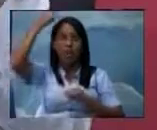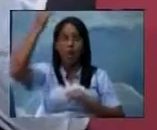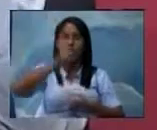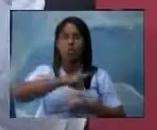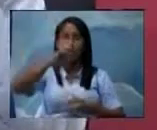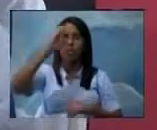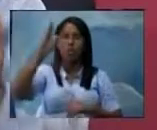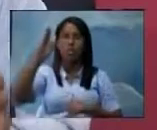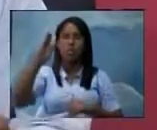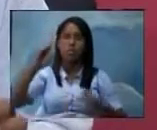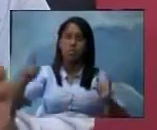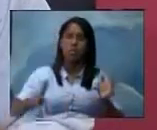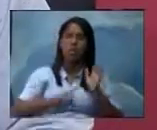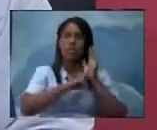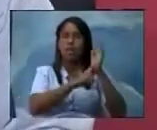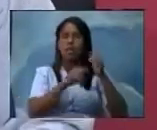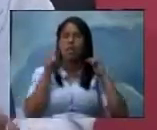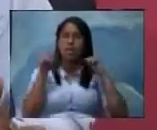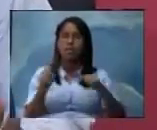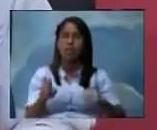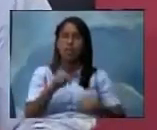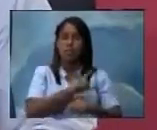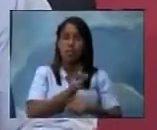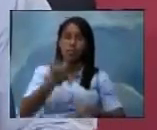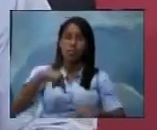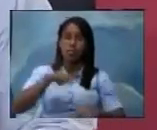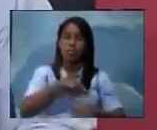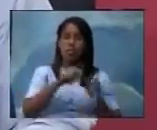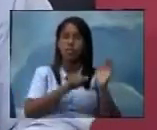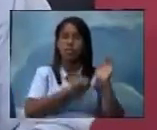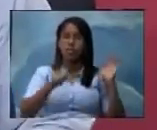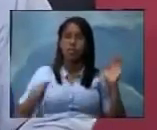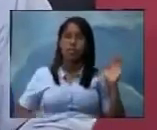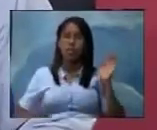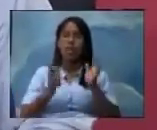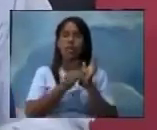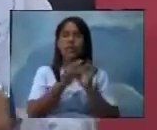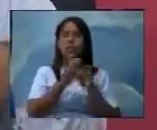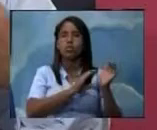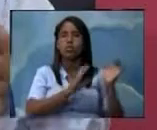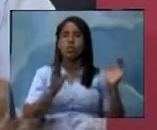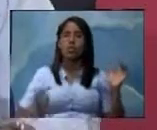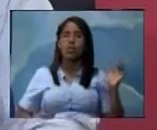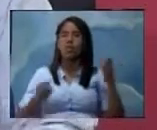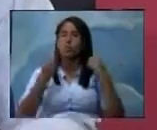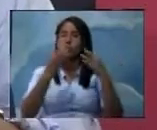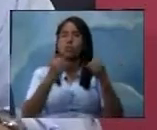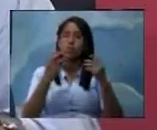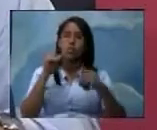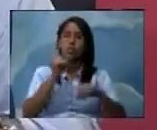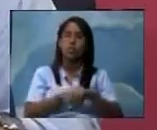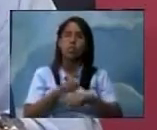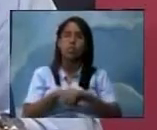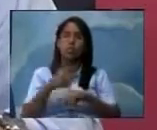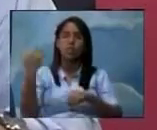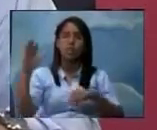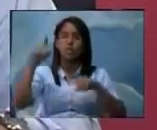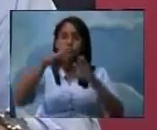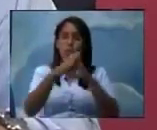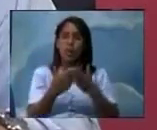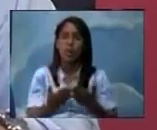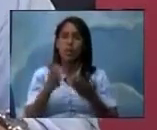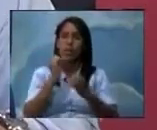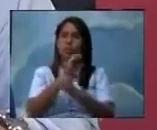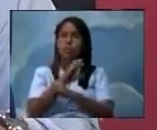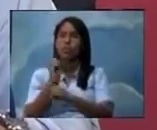de Dios manifestado a través de nuestro Señor Jesucristo. Hace mucho tiempo atrás, esta palabra